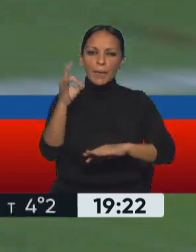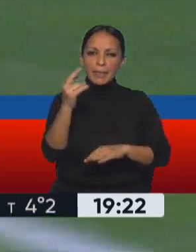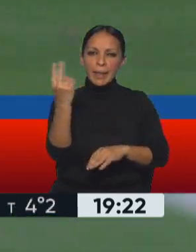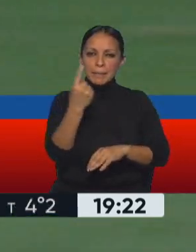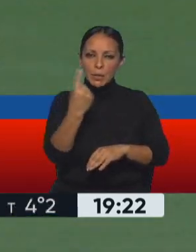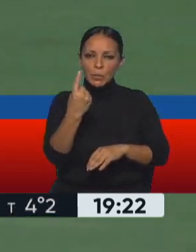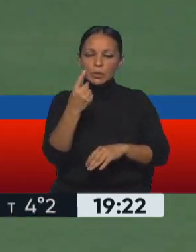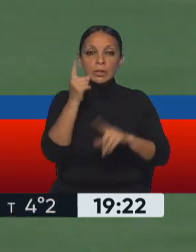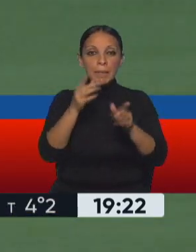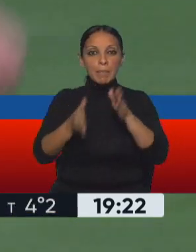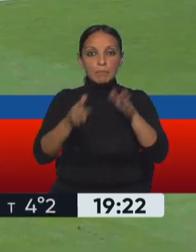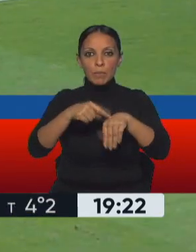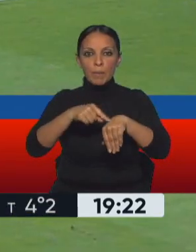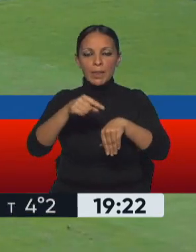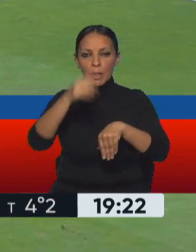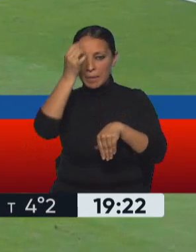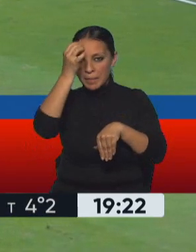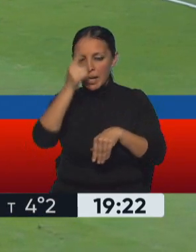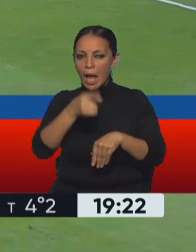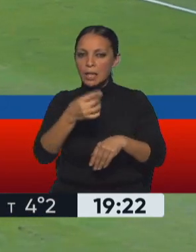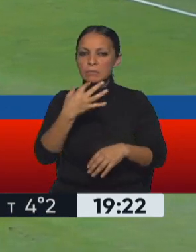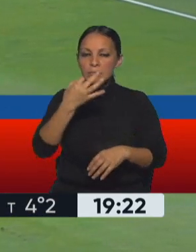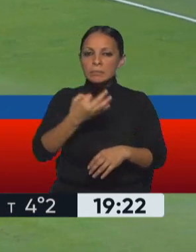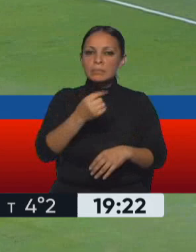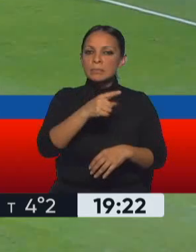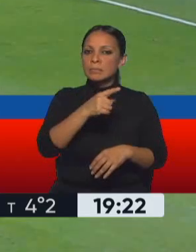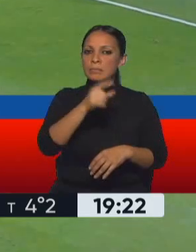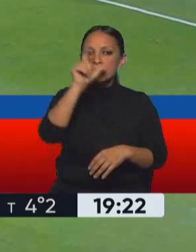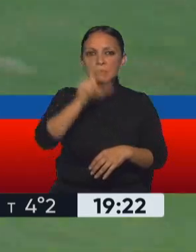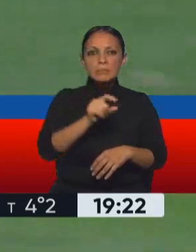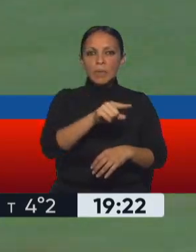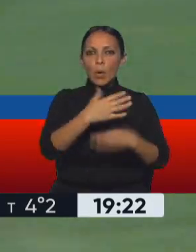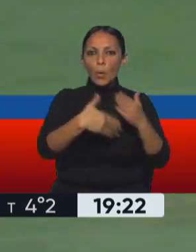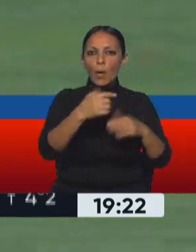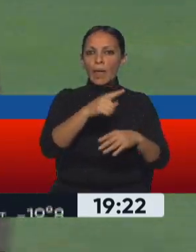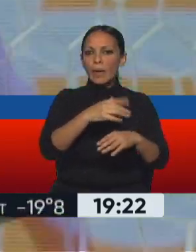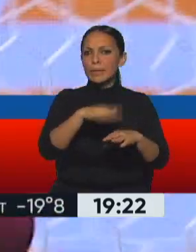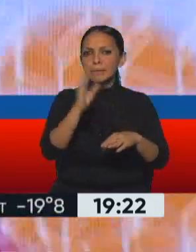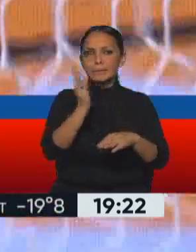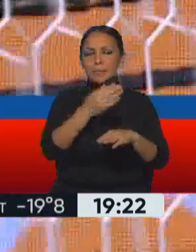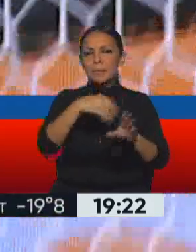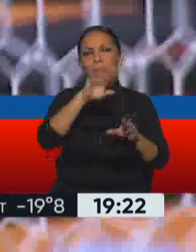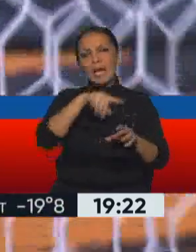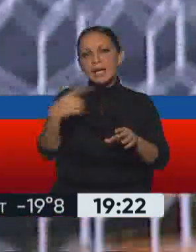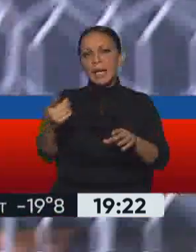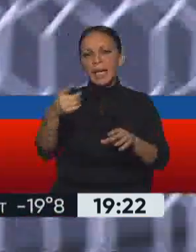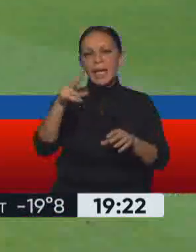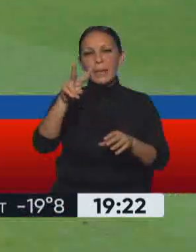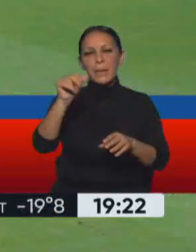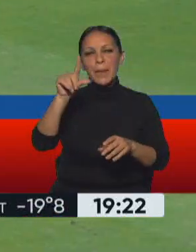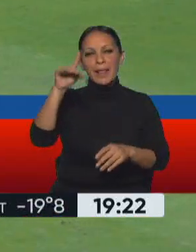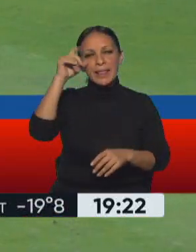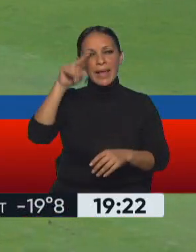de penales, sino que Ospina es quien supera al pibe Valderrama en cantidad